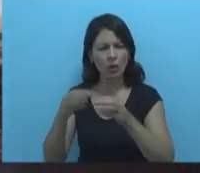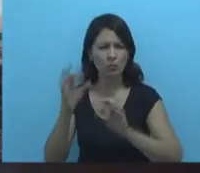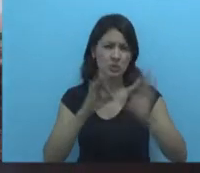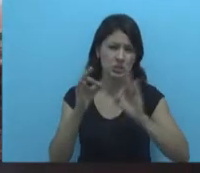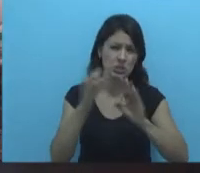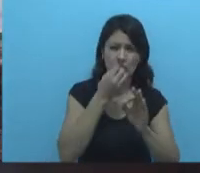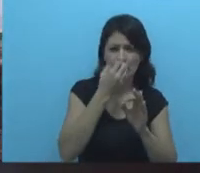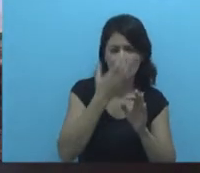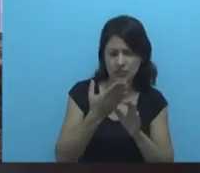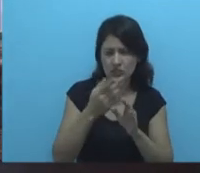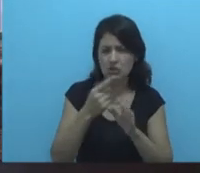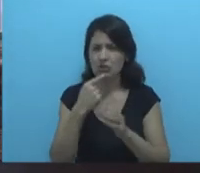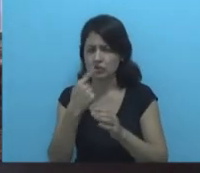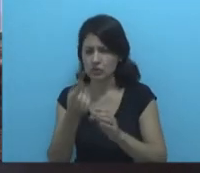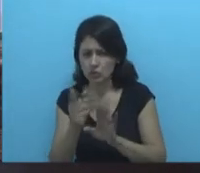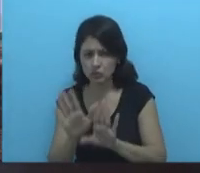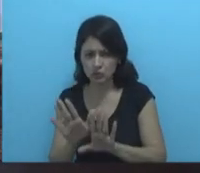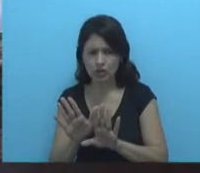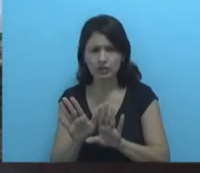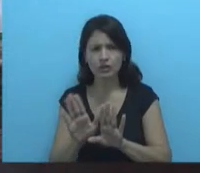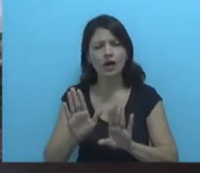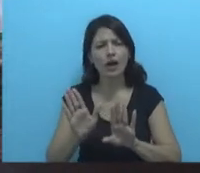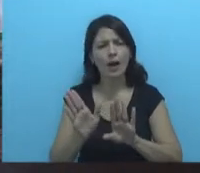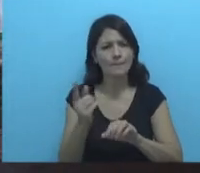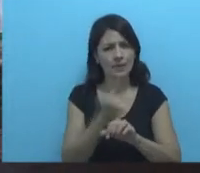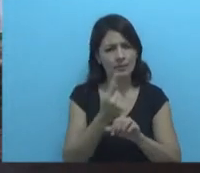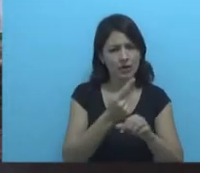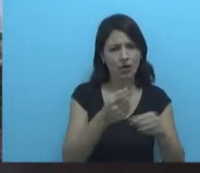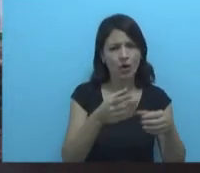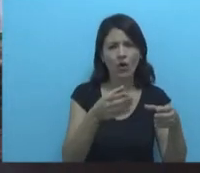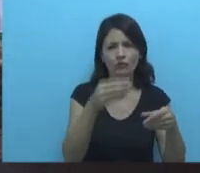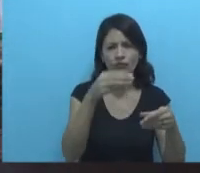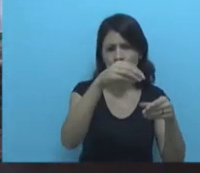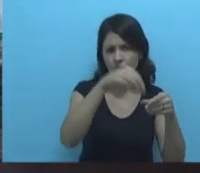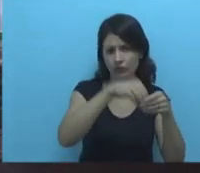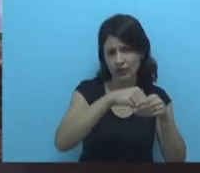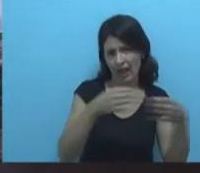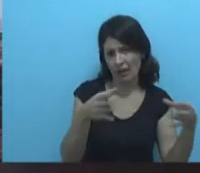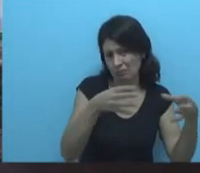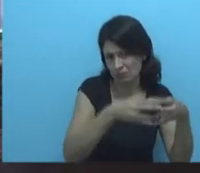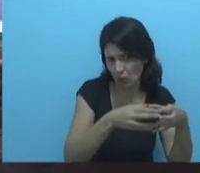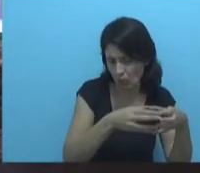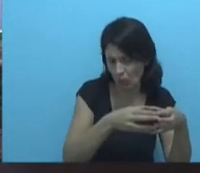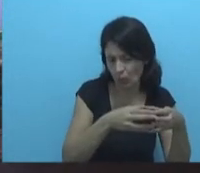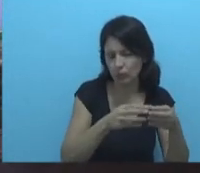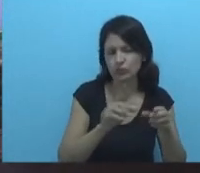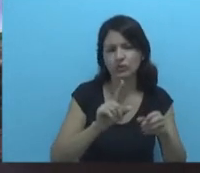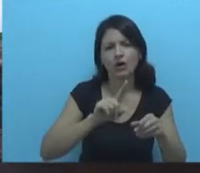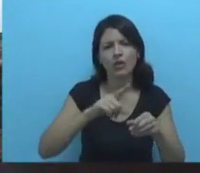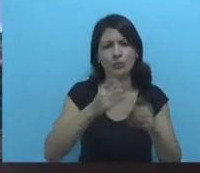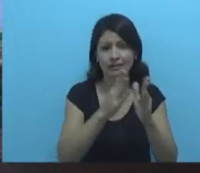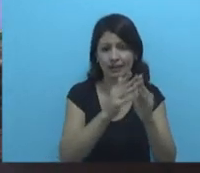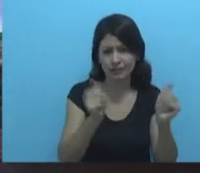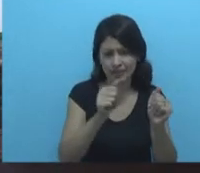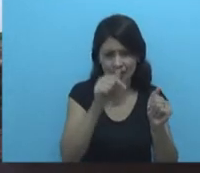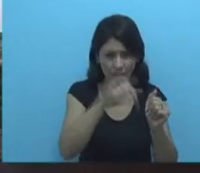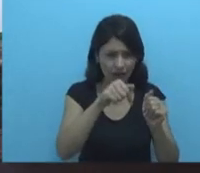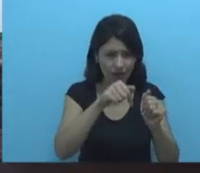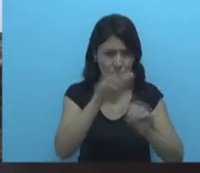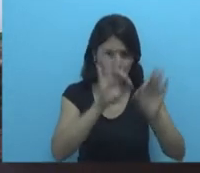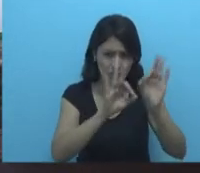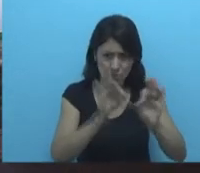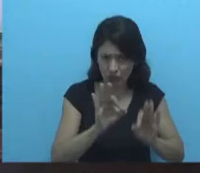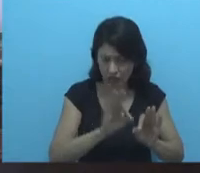y resoluciones. Ah, bien, perfecto. Los que son proyectos de ley los vamos a votar individualmente una vez que hayamos terminado la votación de los sobretablas leídos